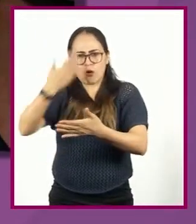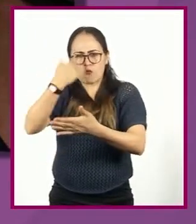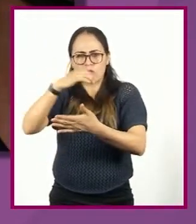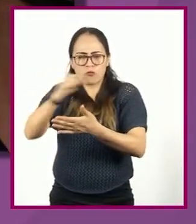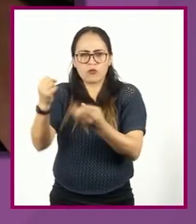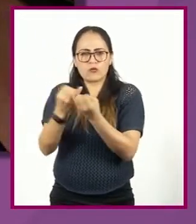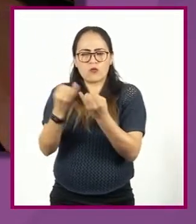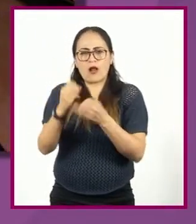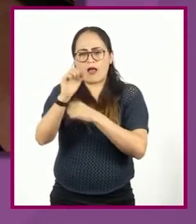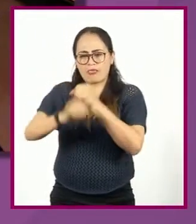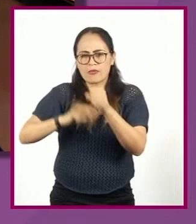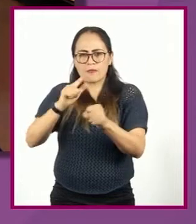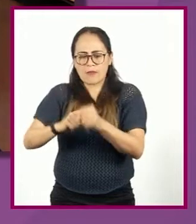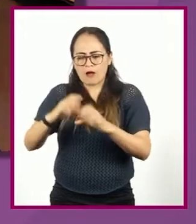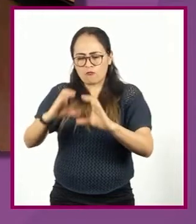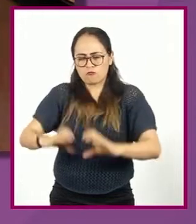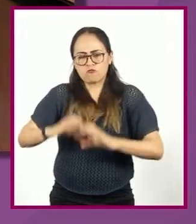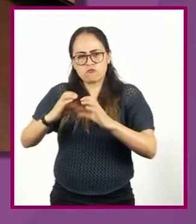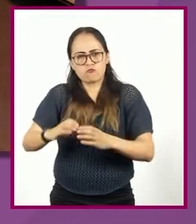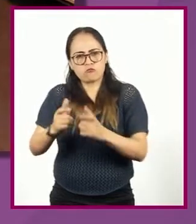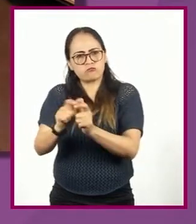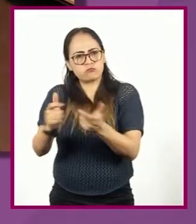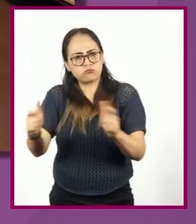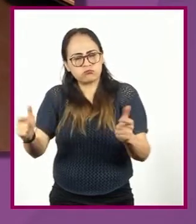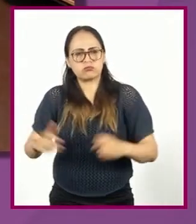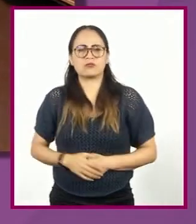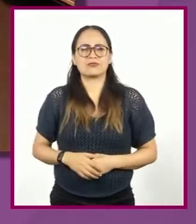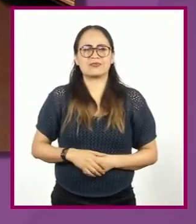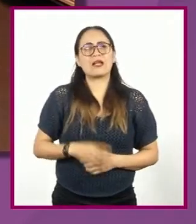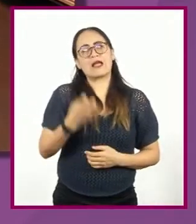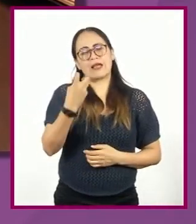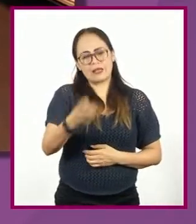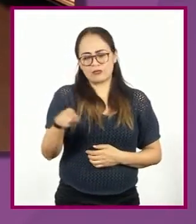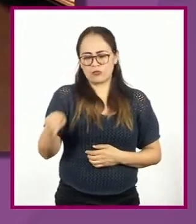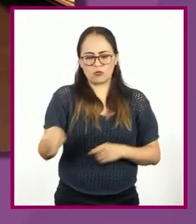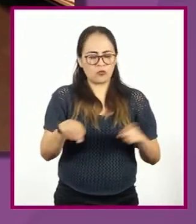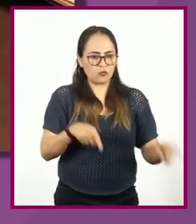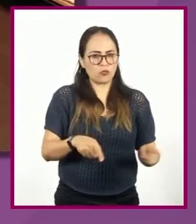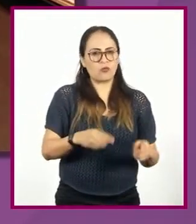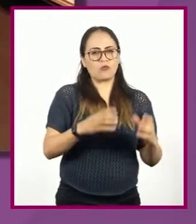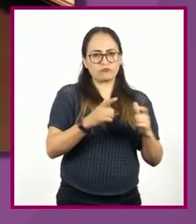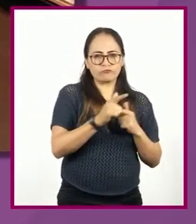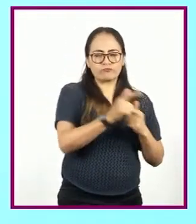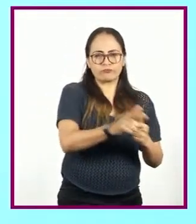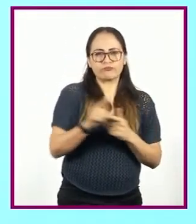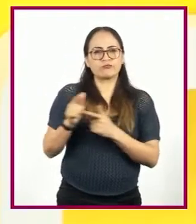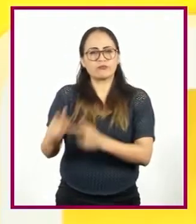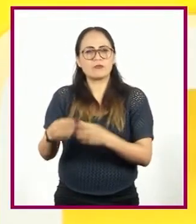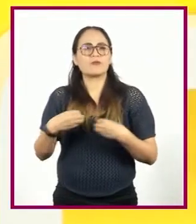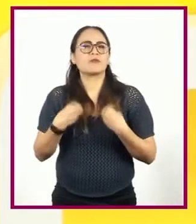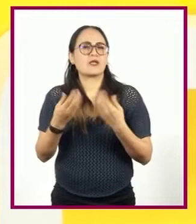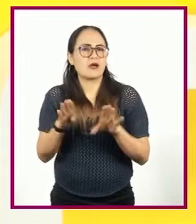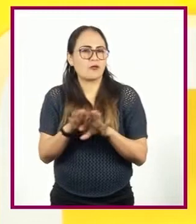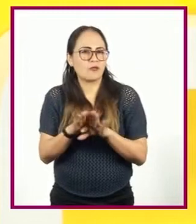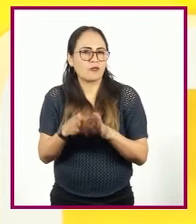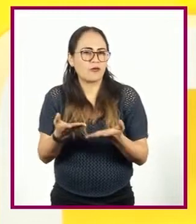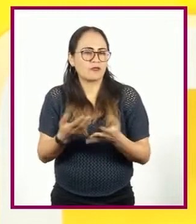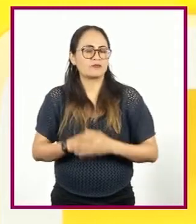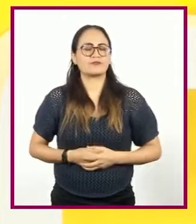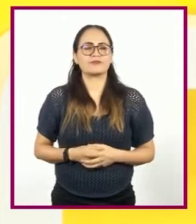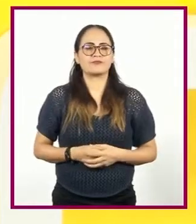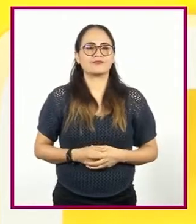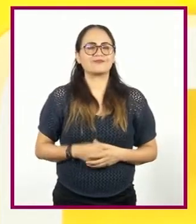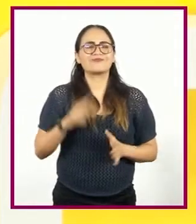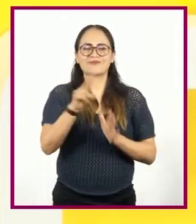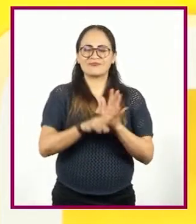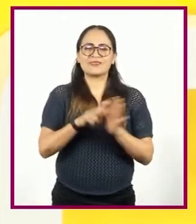a reflexionar sobre la importancia de la vida en comunidad para la subsistencia de los pueblos nómadas y sedentarios. ¿Qué les pareció el